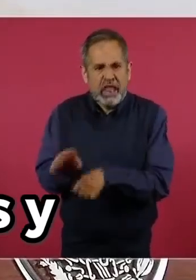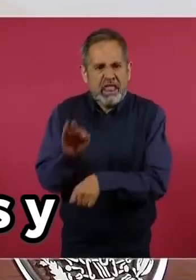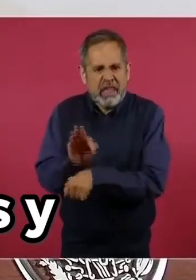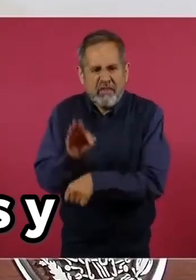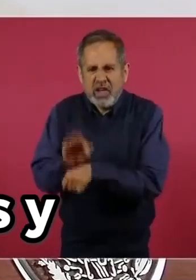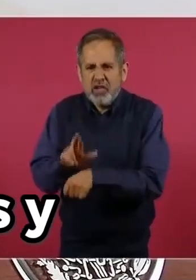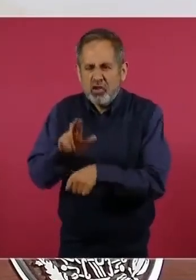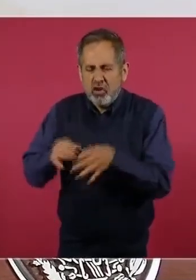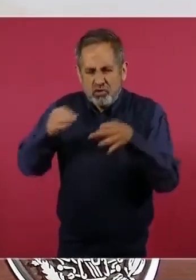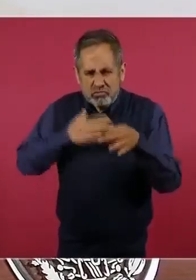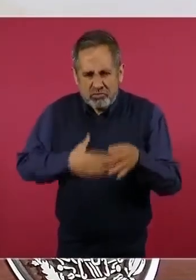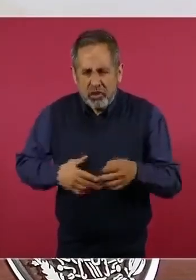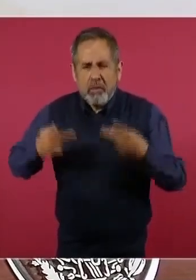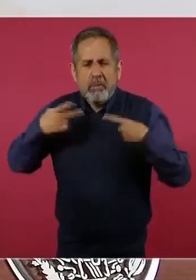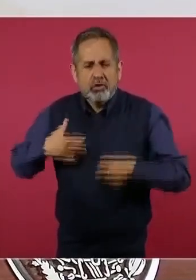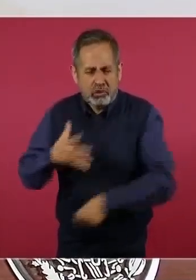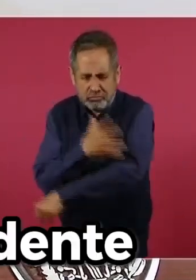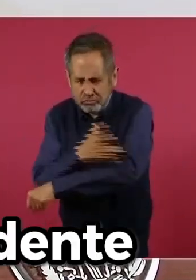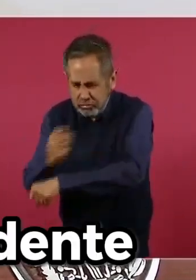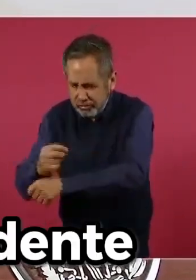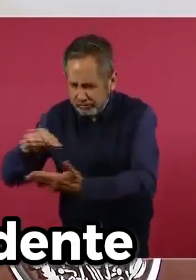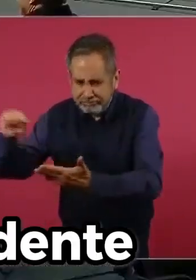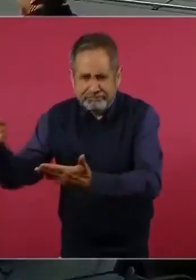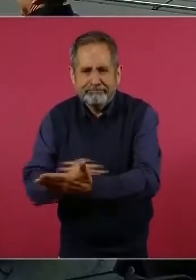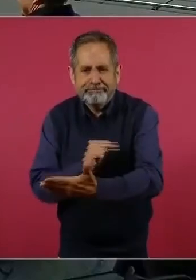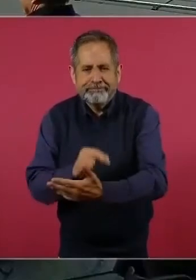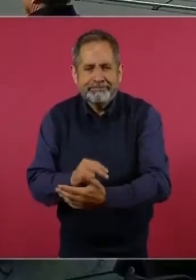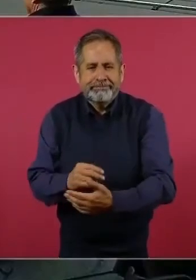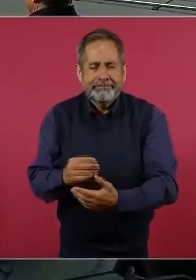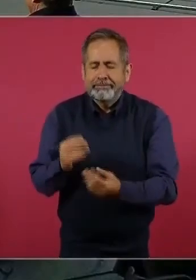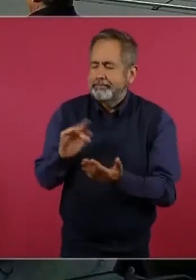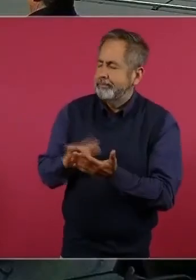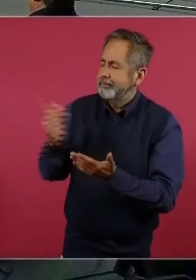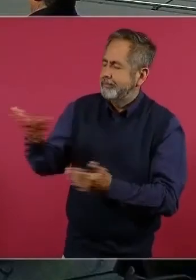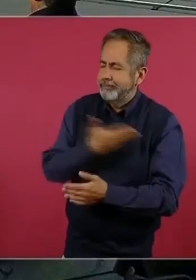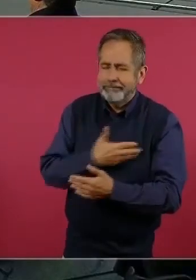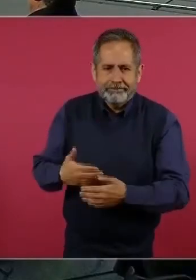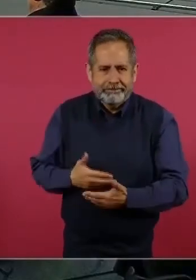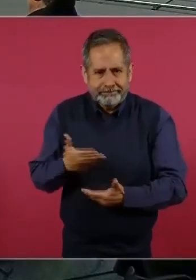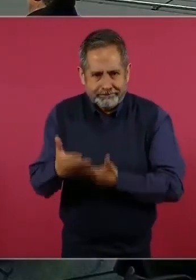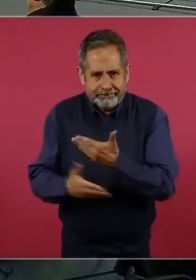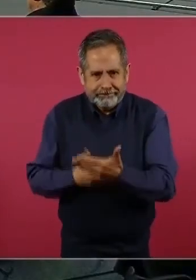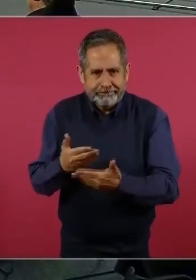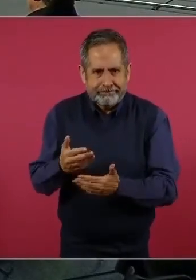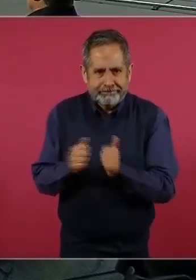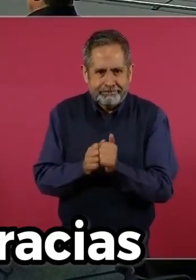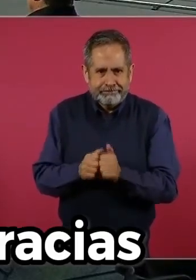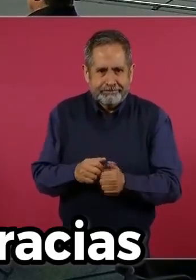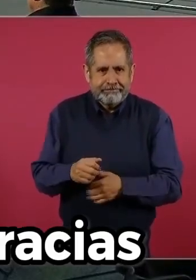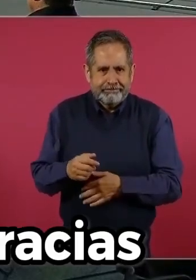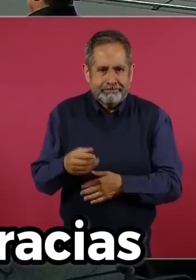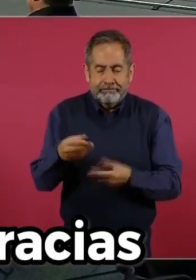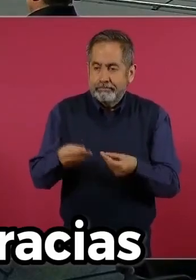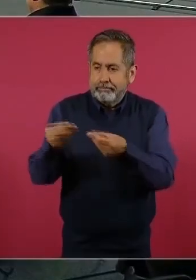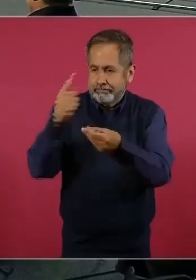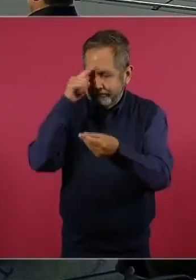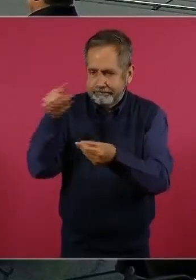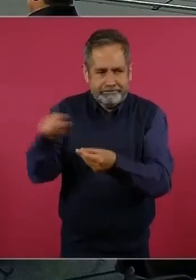y hombre honesto. Muchas gracias, señor presidente. Su ejemplar lo tiene Jesús. Está bien. Gracias.